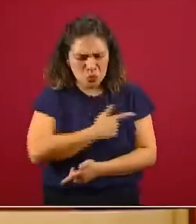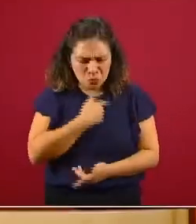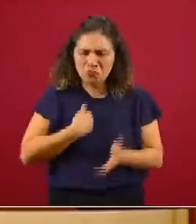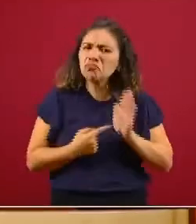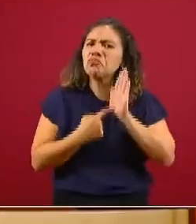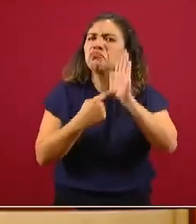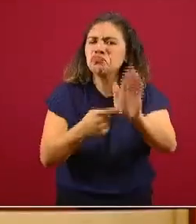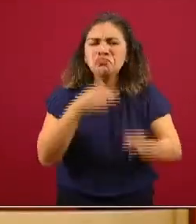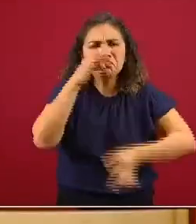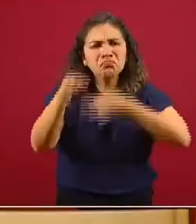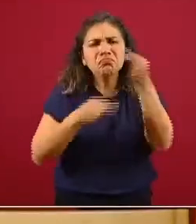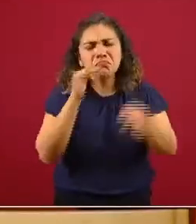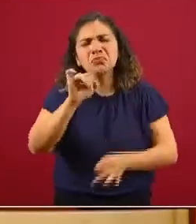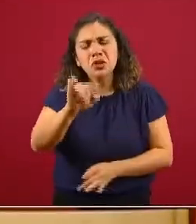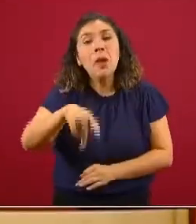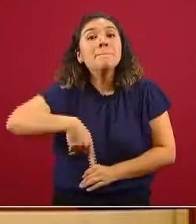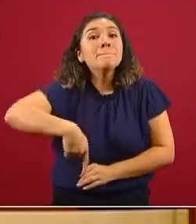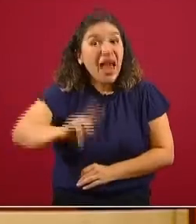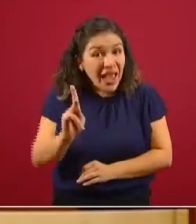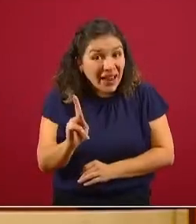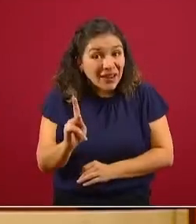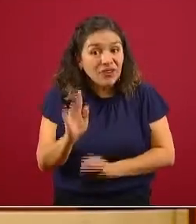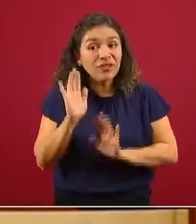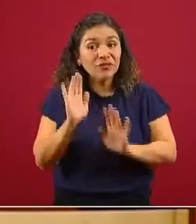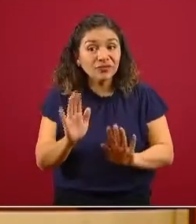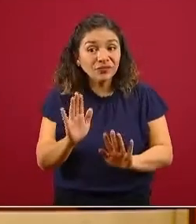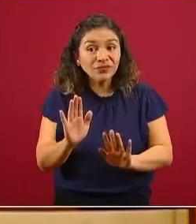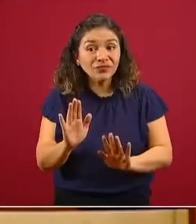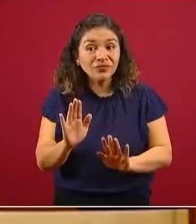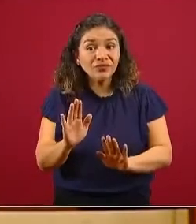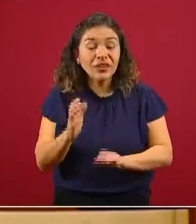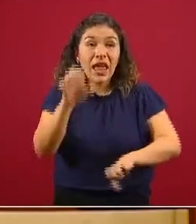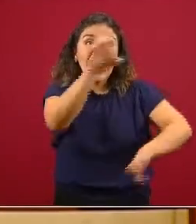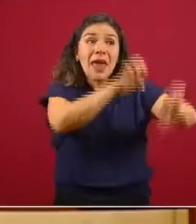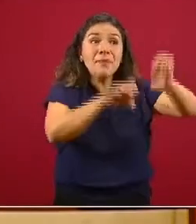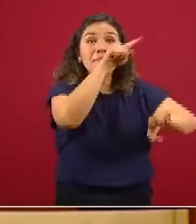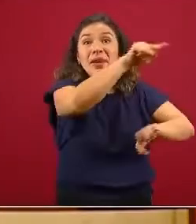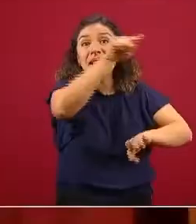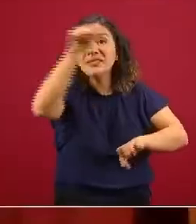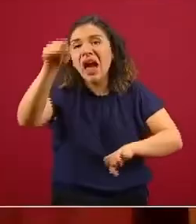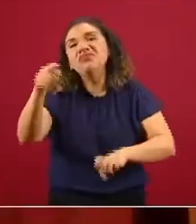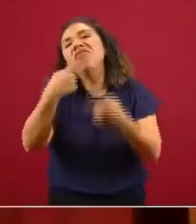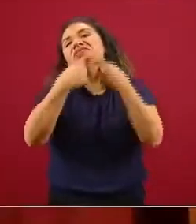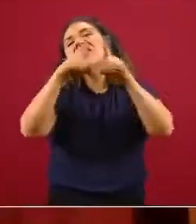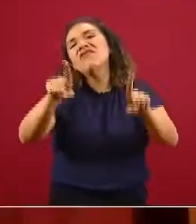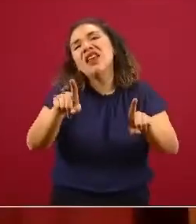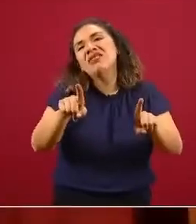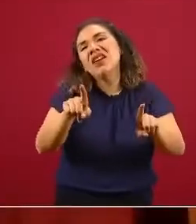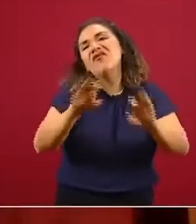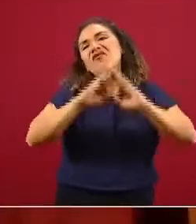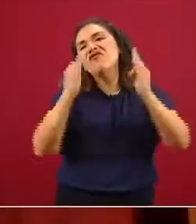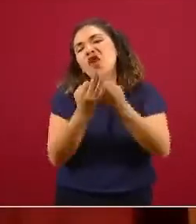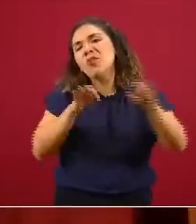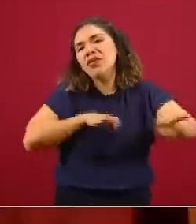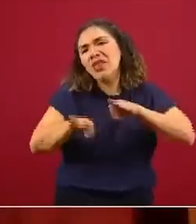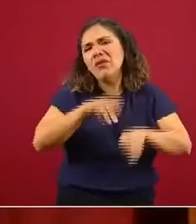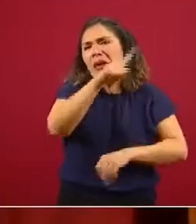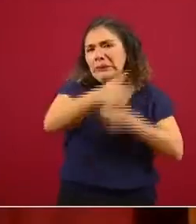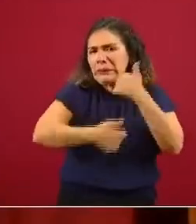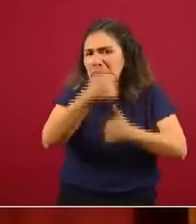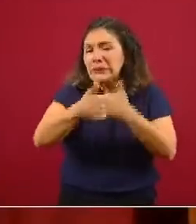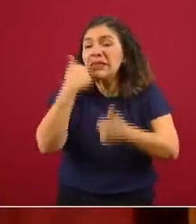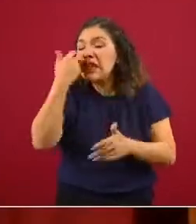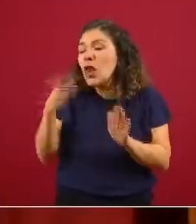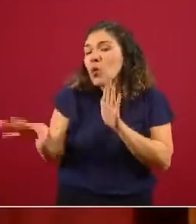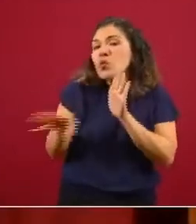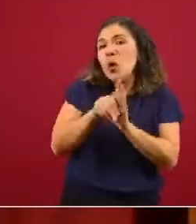se transmite, pero las compañías tienen otros tipos de protocolos, aunque ellos están buscando emular